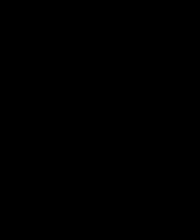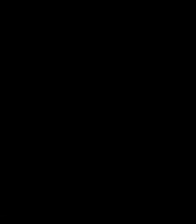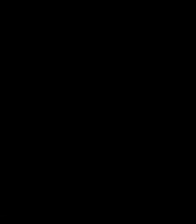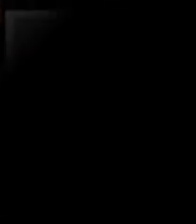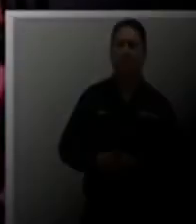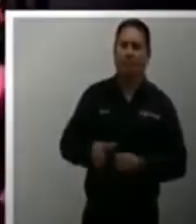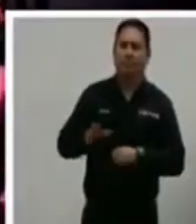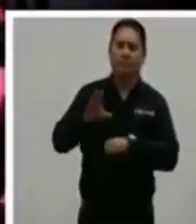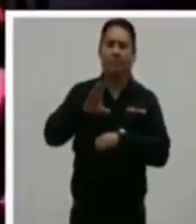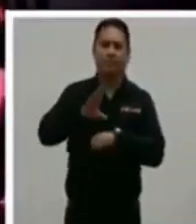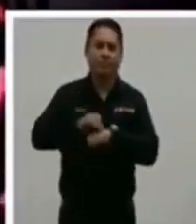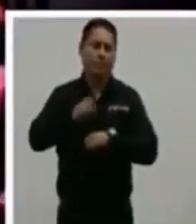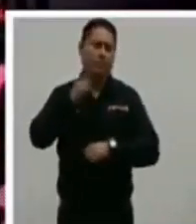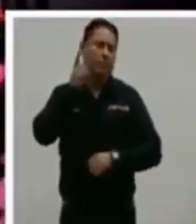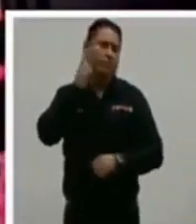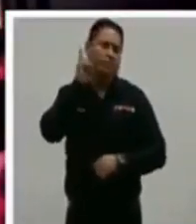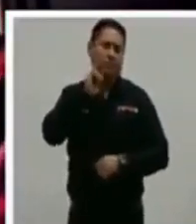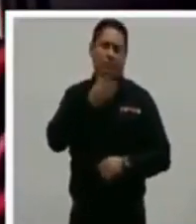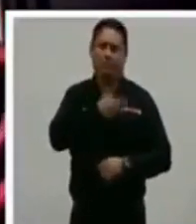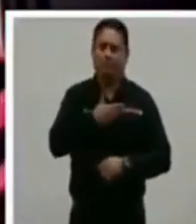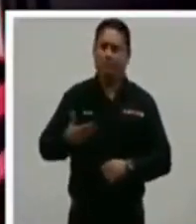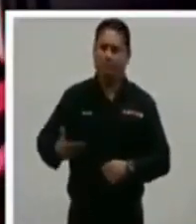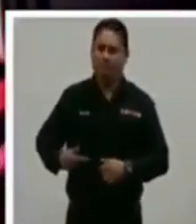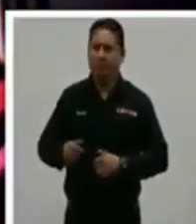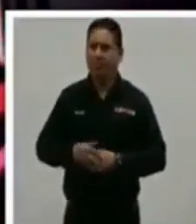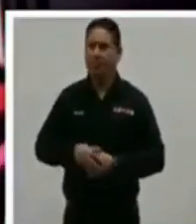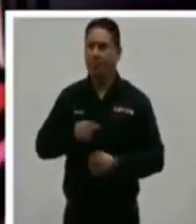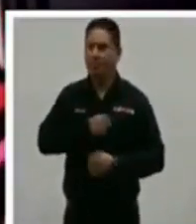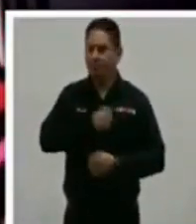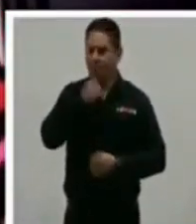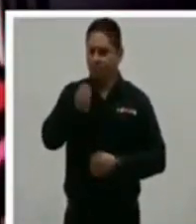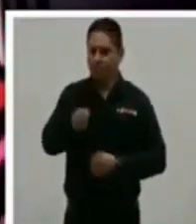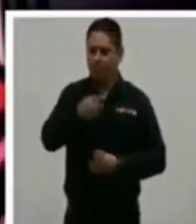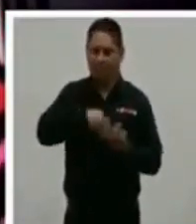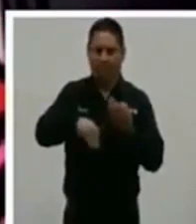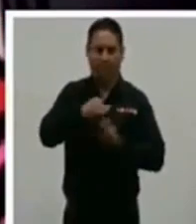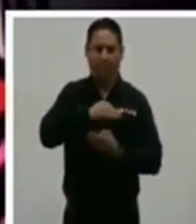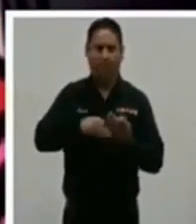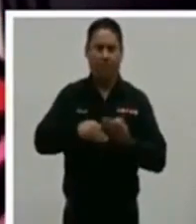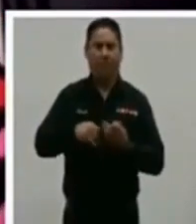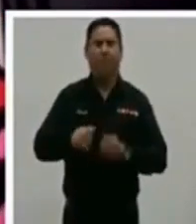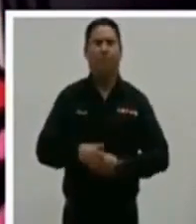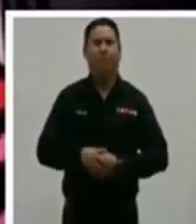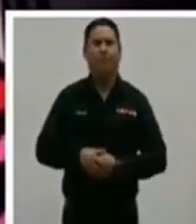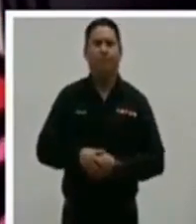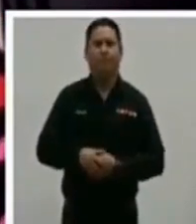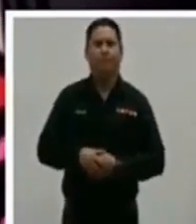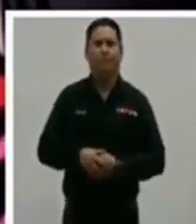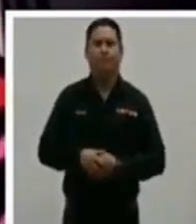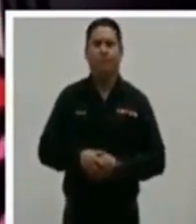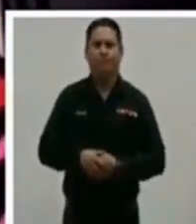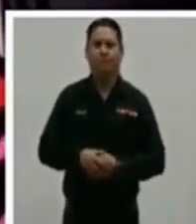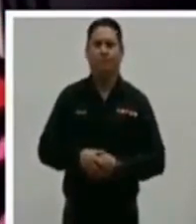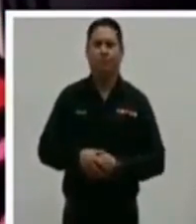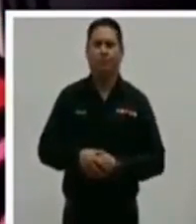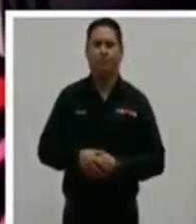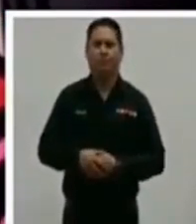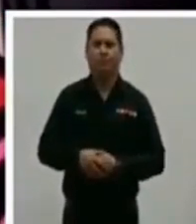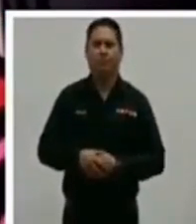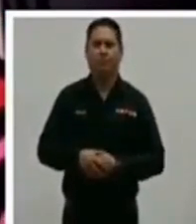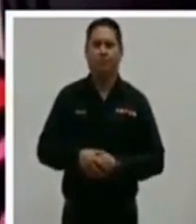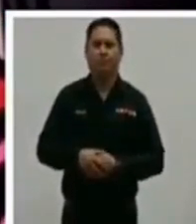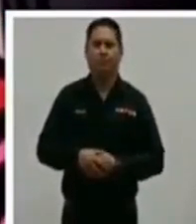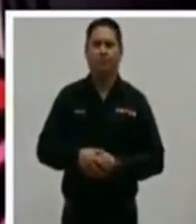Con su venia, diputada presidenta, nuevamente saludo a todas mis compañeros y compañeras diputadas y a todos los que están